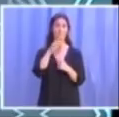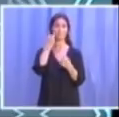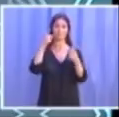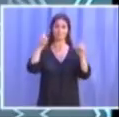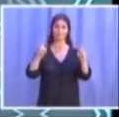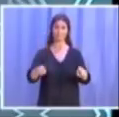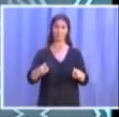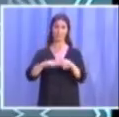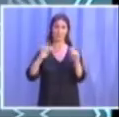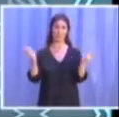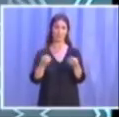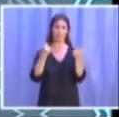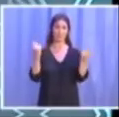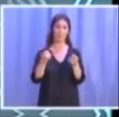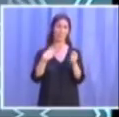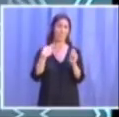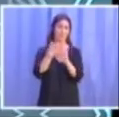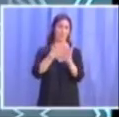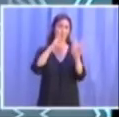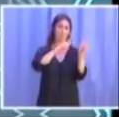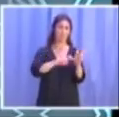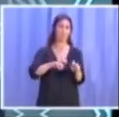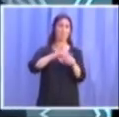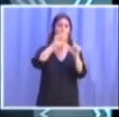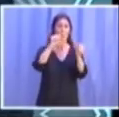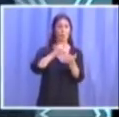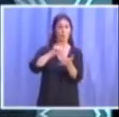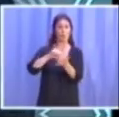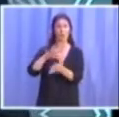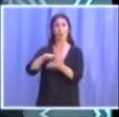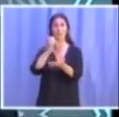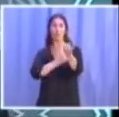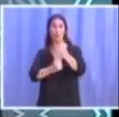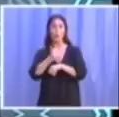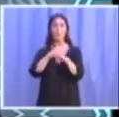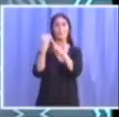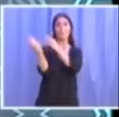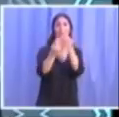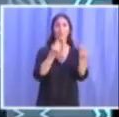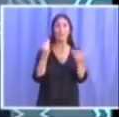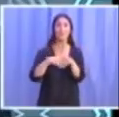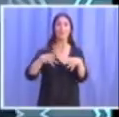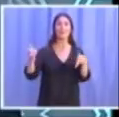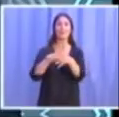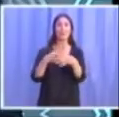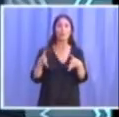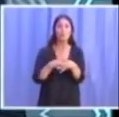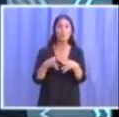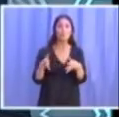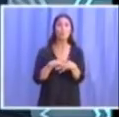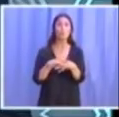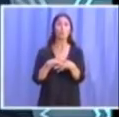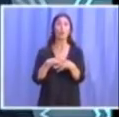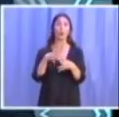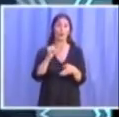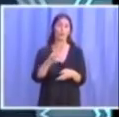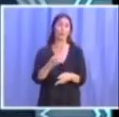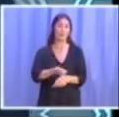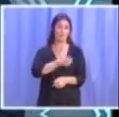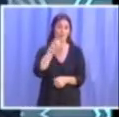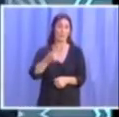pausa para la publicidad. Hemos hablado de muchos temas, hemos hablado del modelo de ciudad, de economía, de medio ambiente, de infraestructuras y los que nos